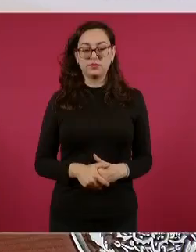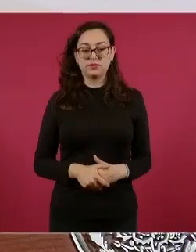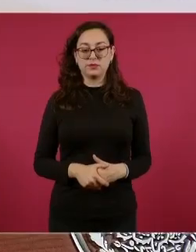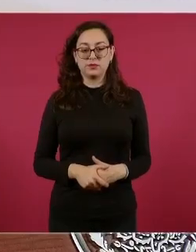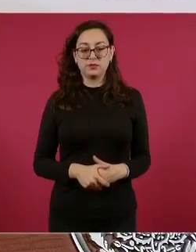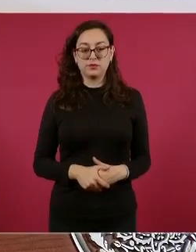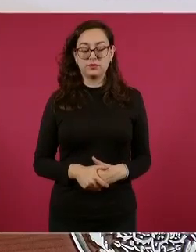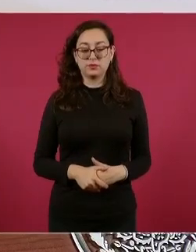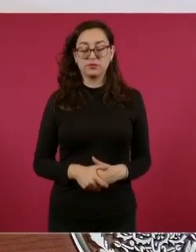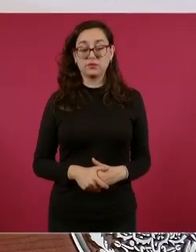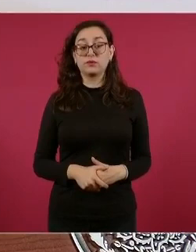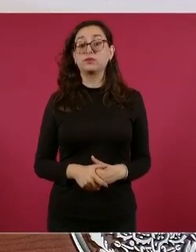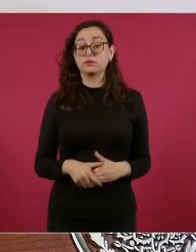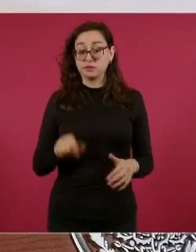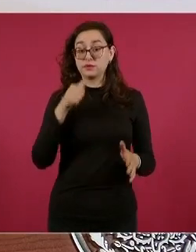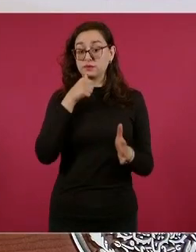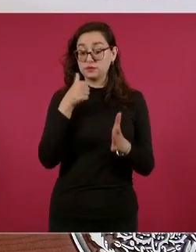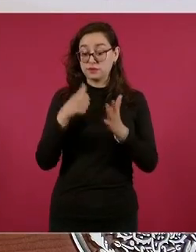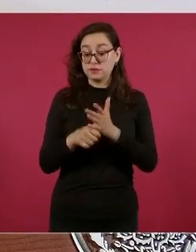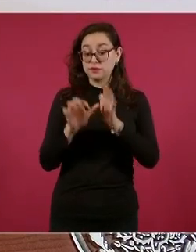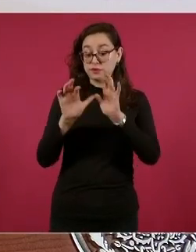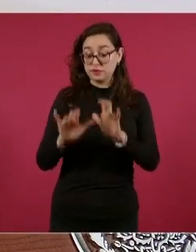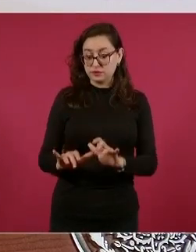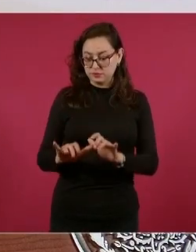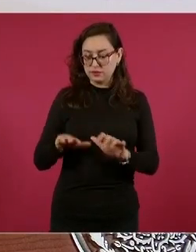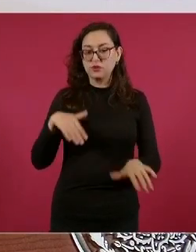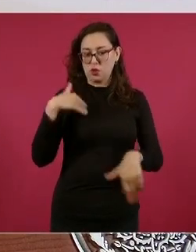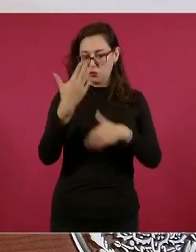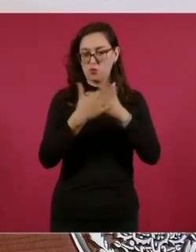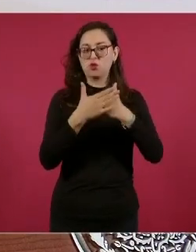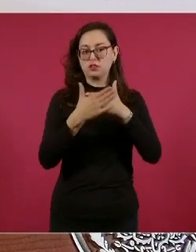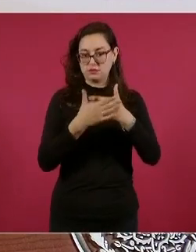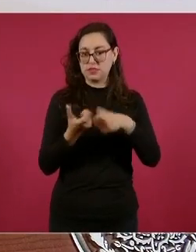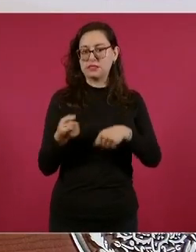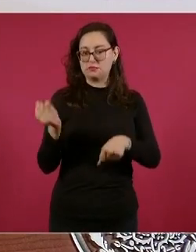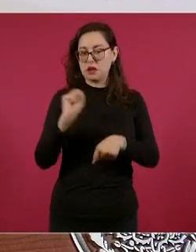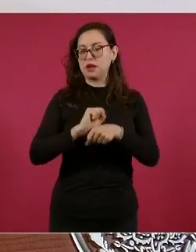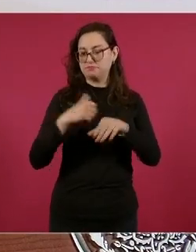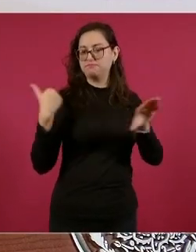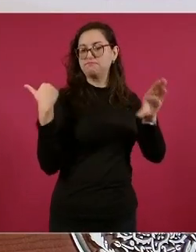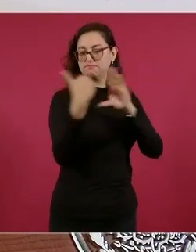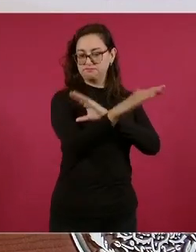La voy a enviar la semana próxima.